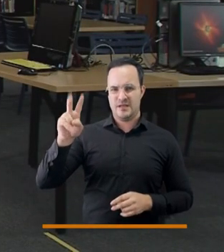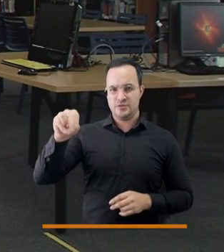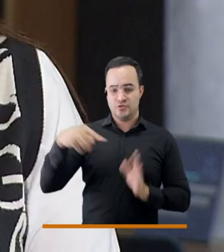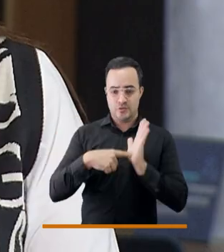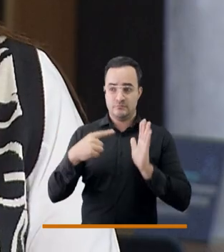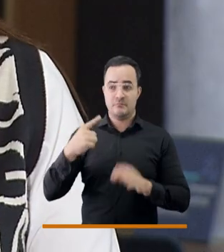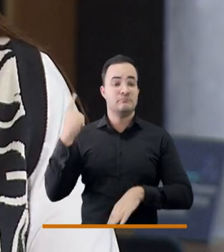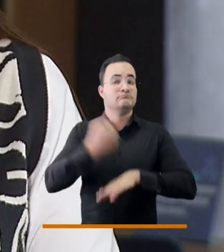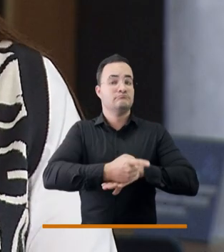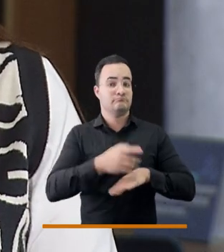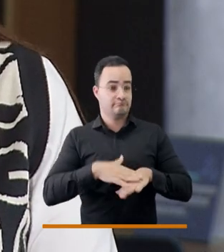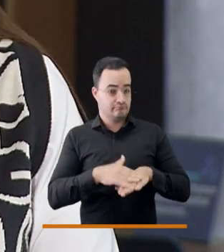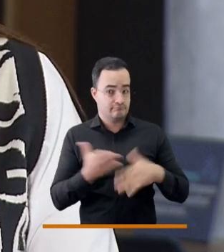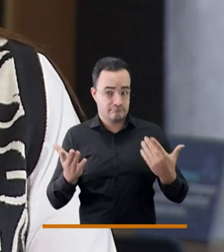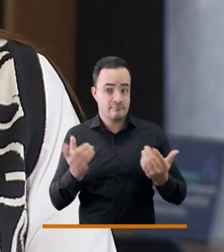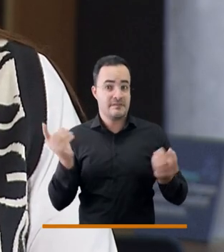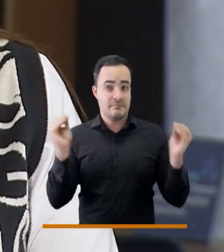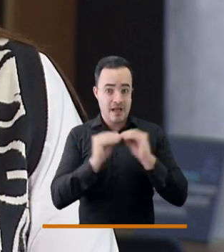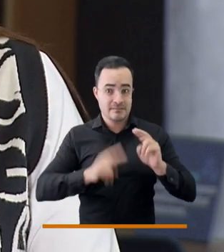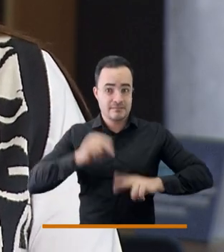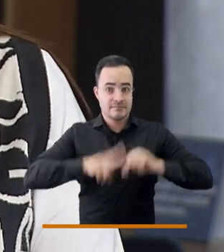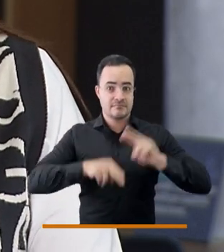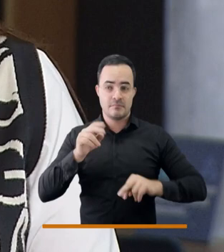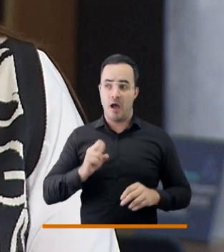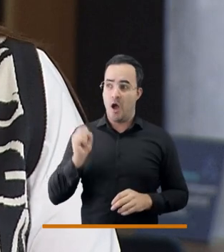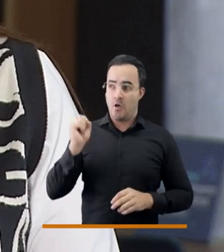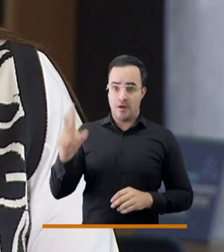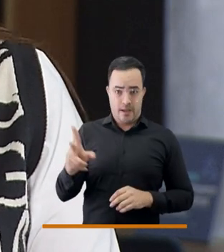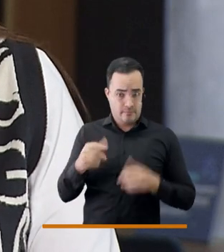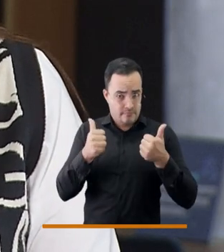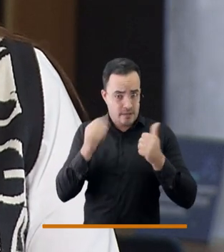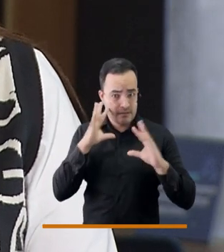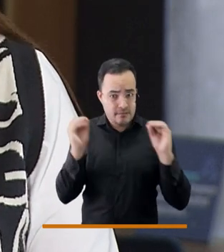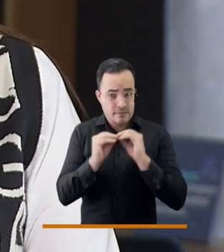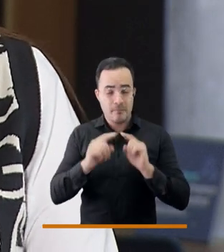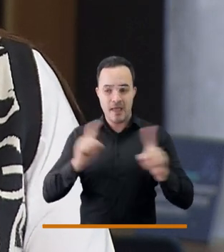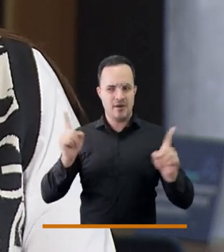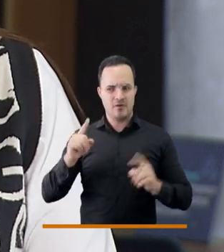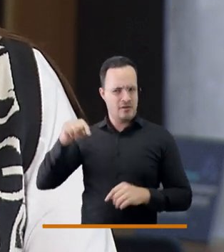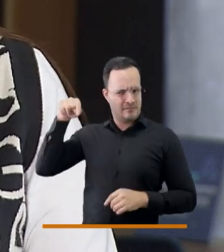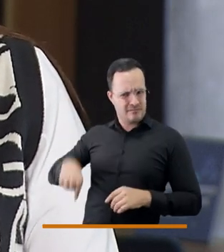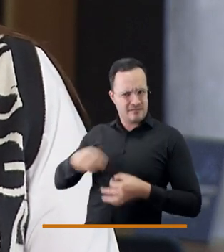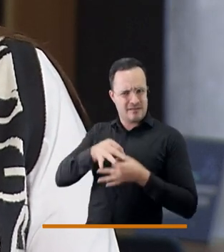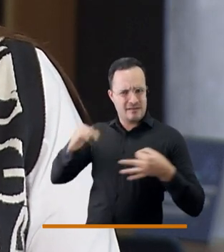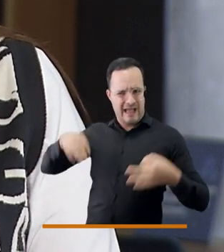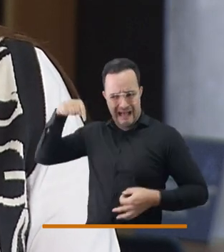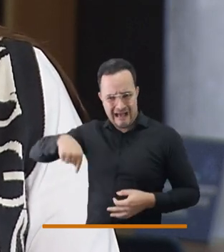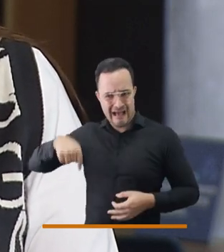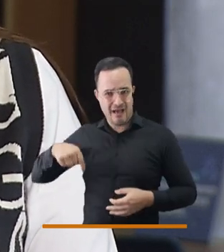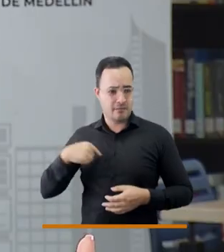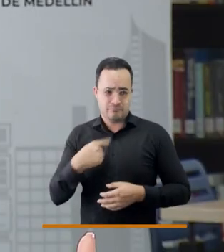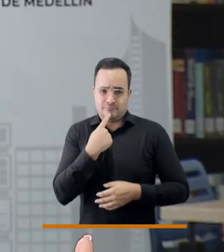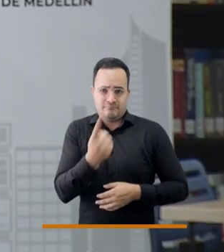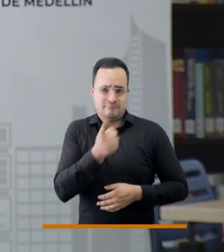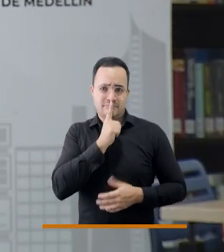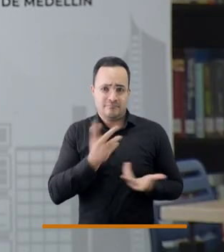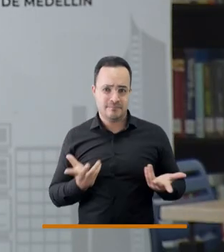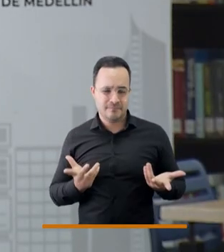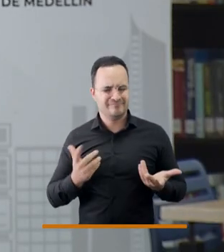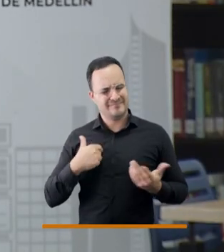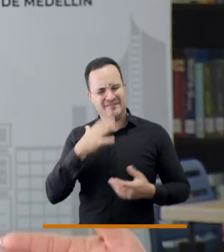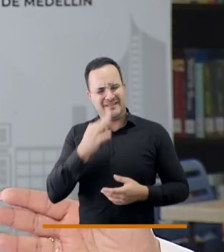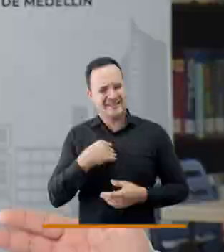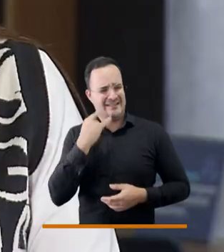no dijo nunca que era en este corregimiento de San Cristóbal. Es más, me llama poderosamente la atención que hoy el distrito de